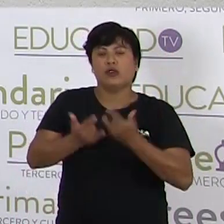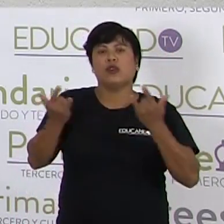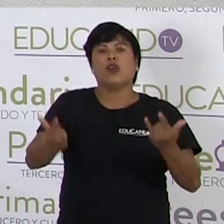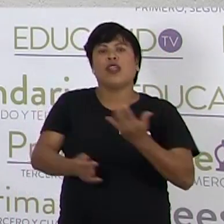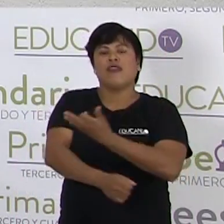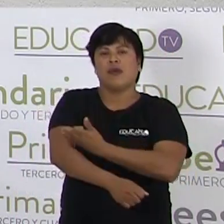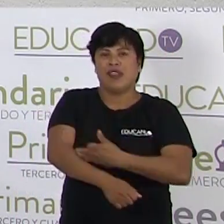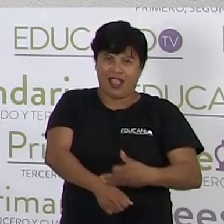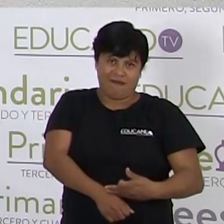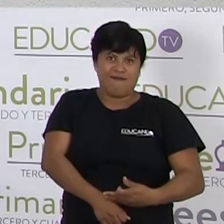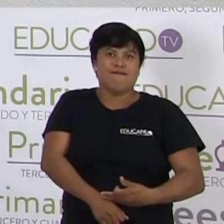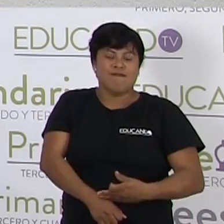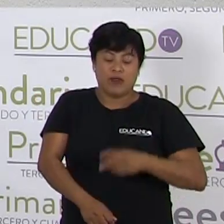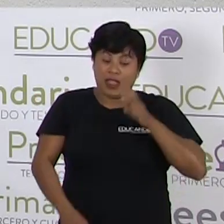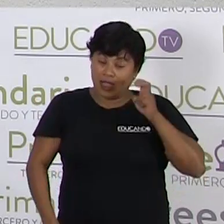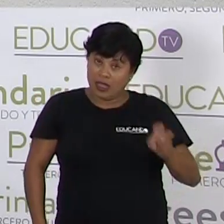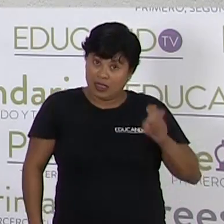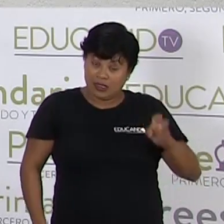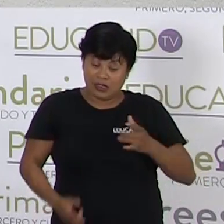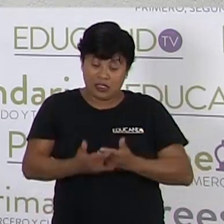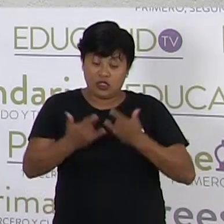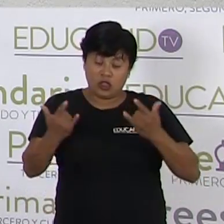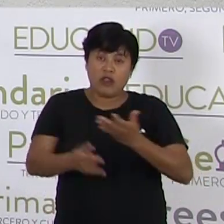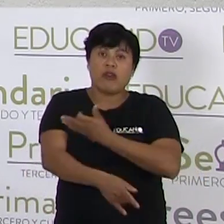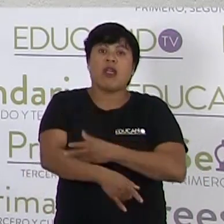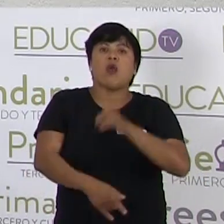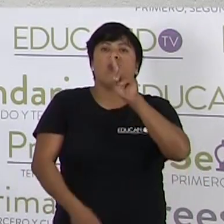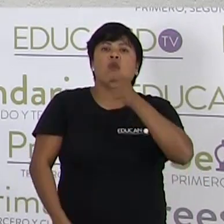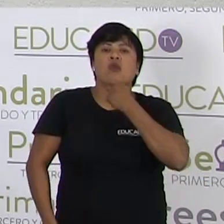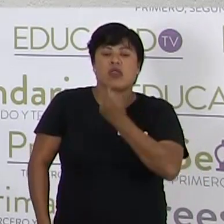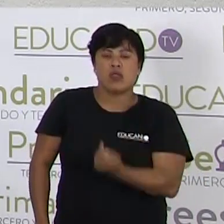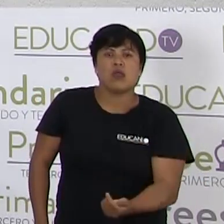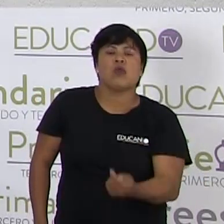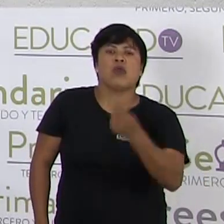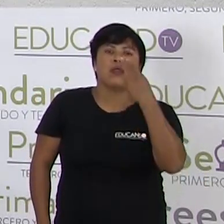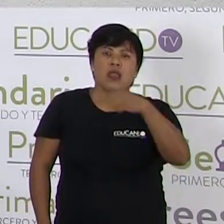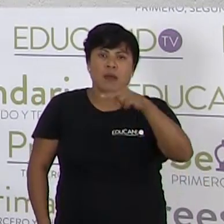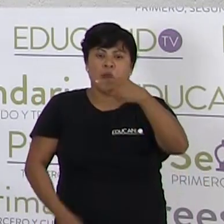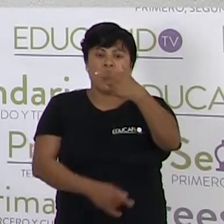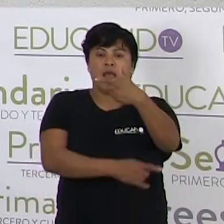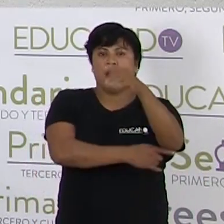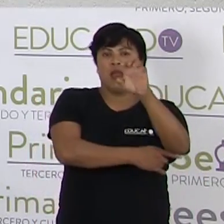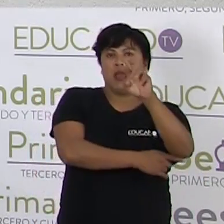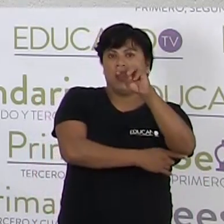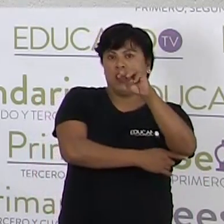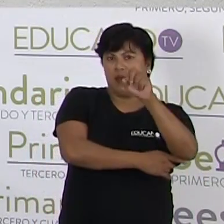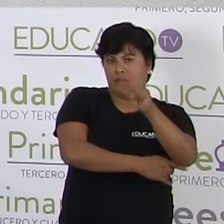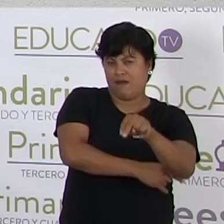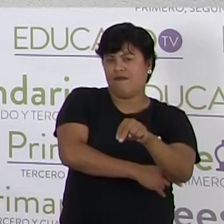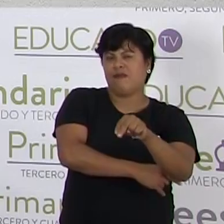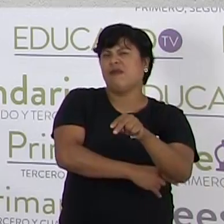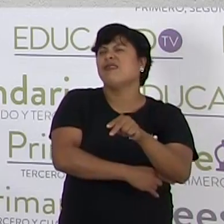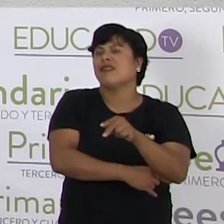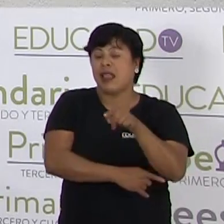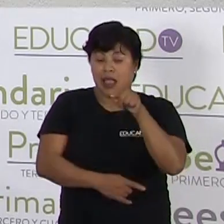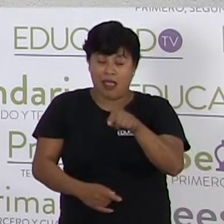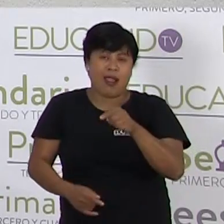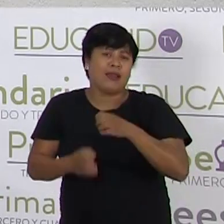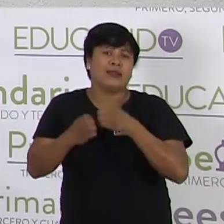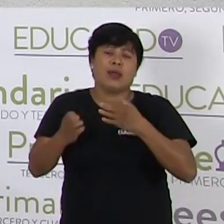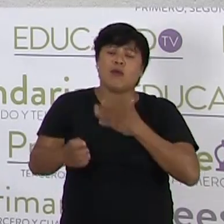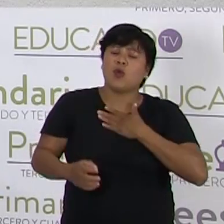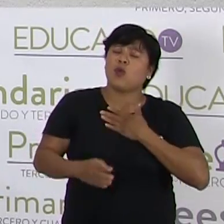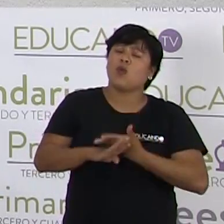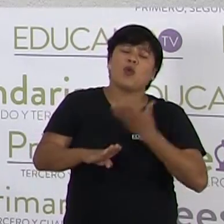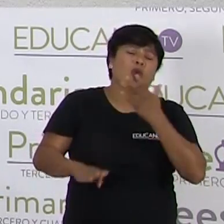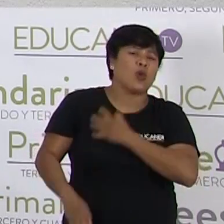familiar. Esta historia familiar es de un niño que se llama Germán y que él está muy contento de